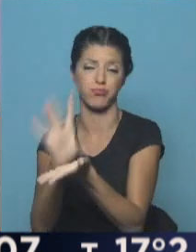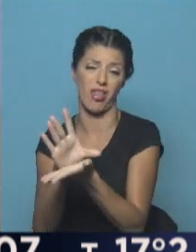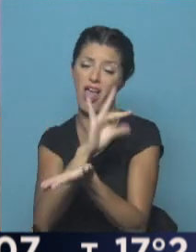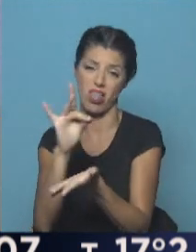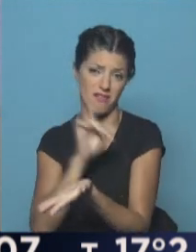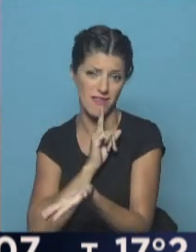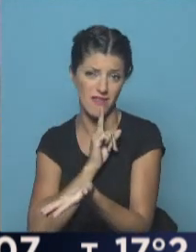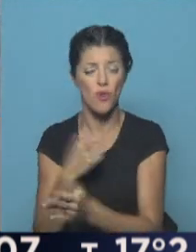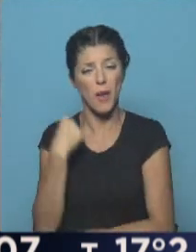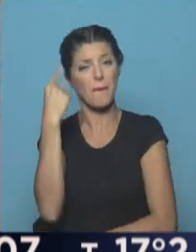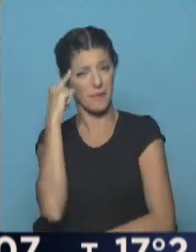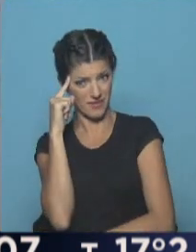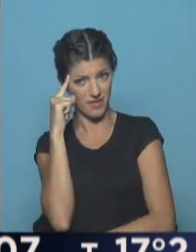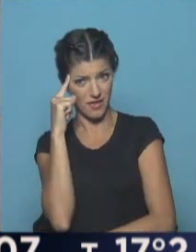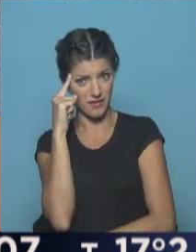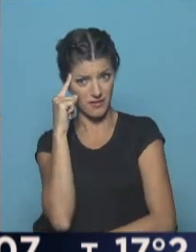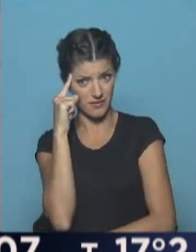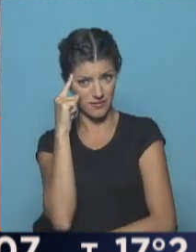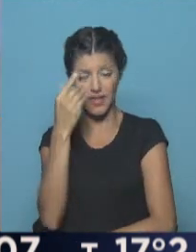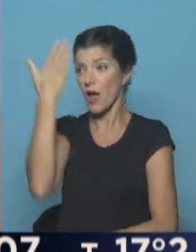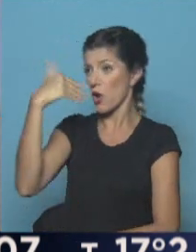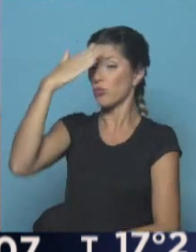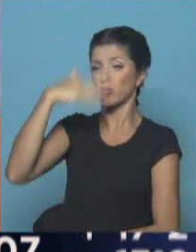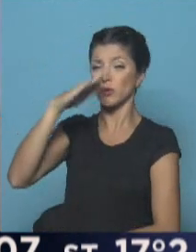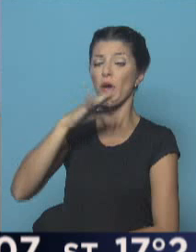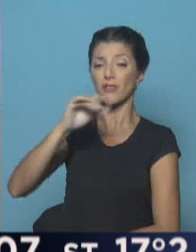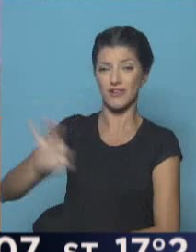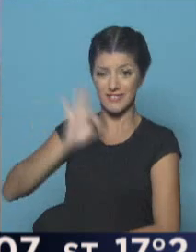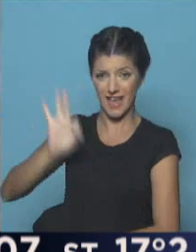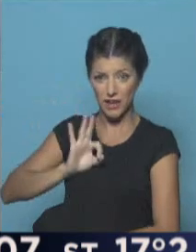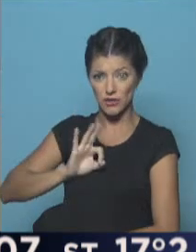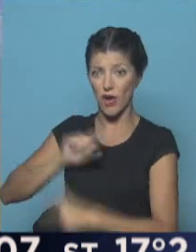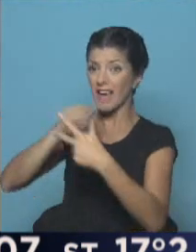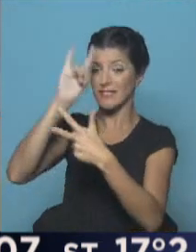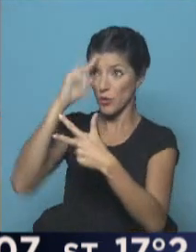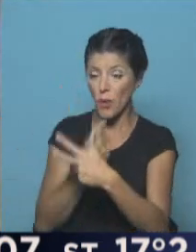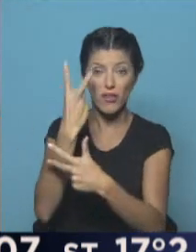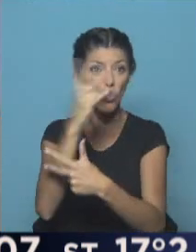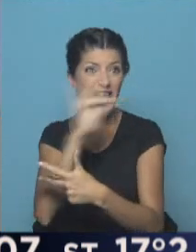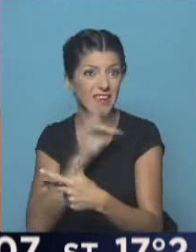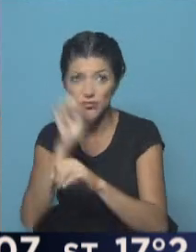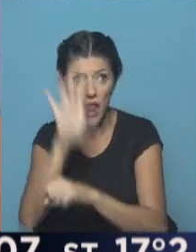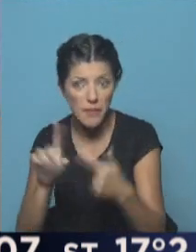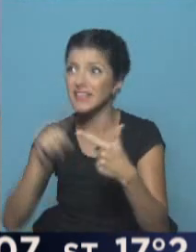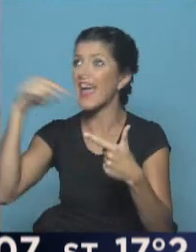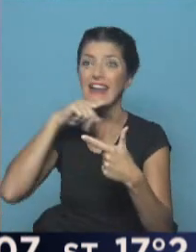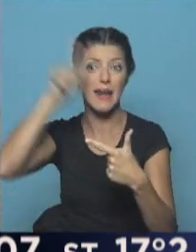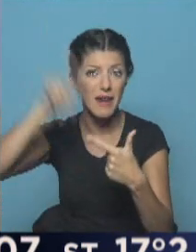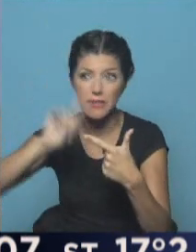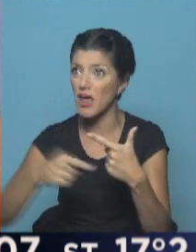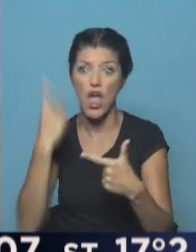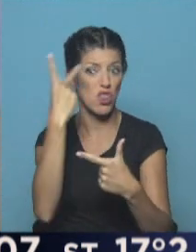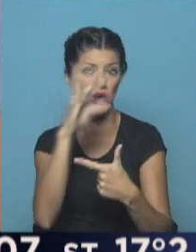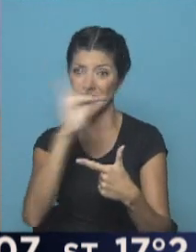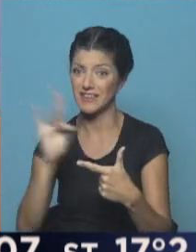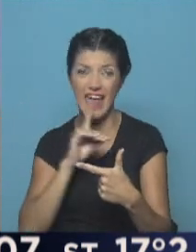enfrente, en Uruguay, en los últimos 14 años, solo tuvieron dos técnicos, en Alemania también, dos técnicos,